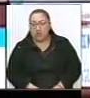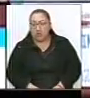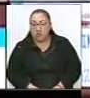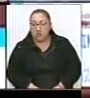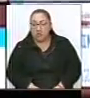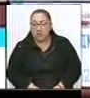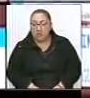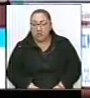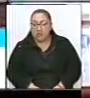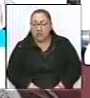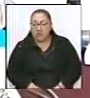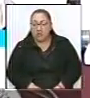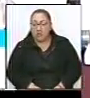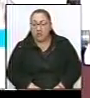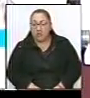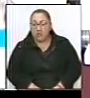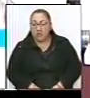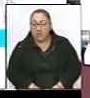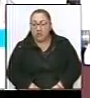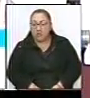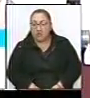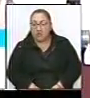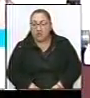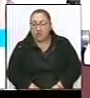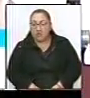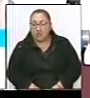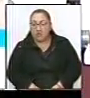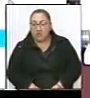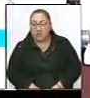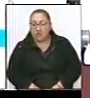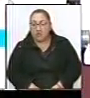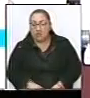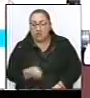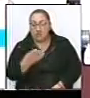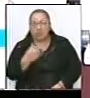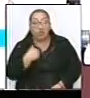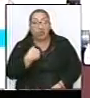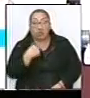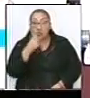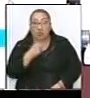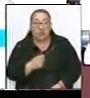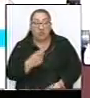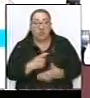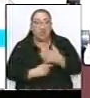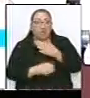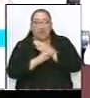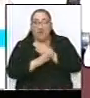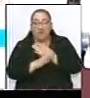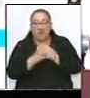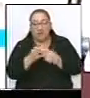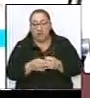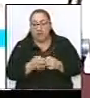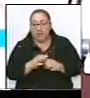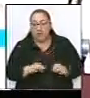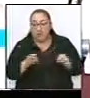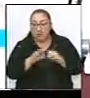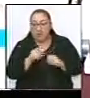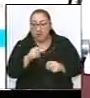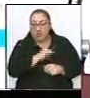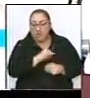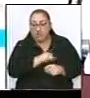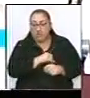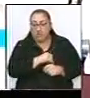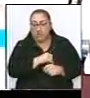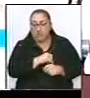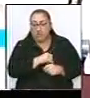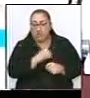Acuña. Muchas gracias, Presidenta. Presidenta, obviamente quien ya es una persona que defiende y le importa mucho esa institución, por algo llevo